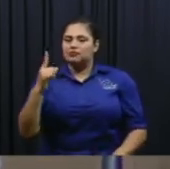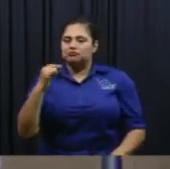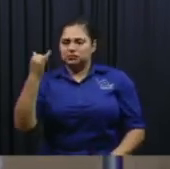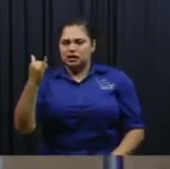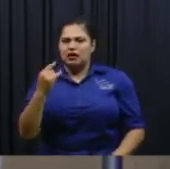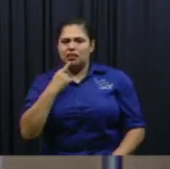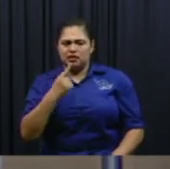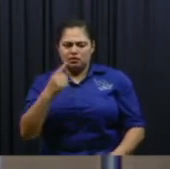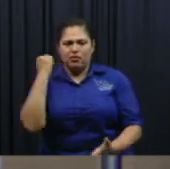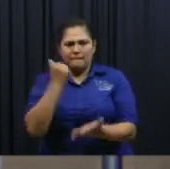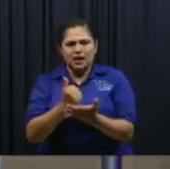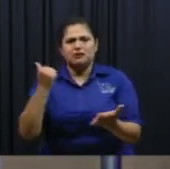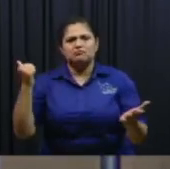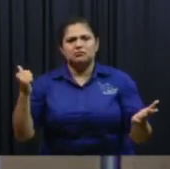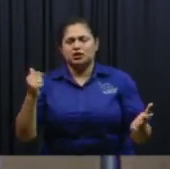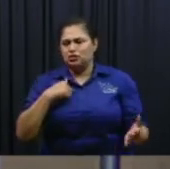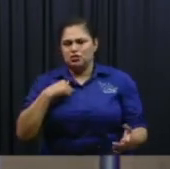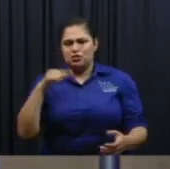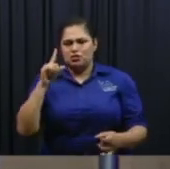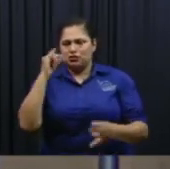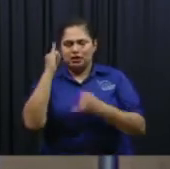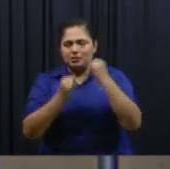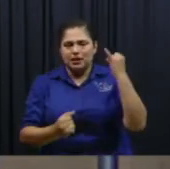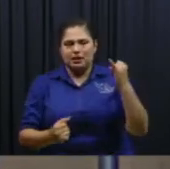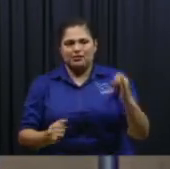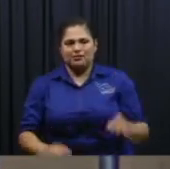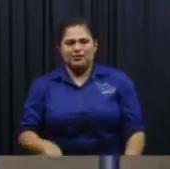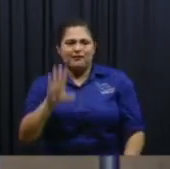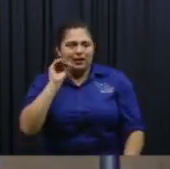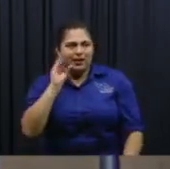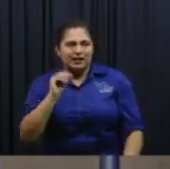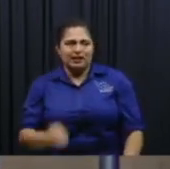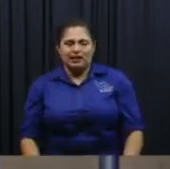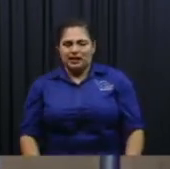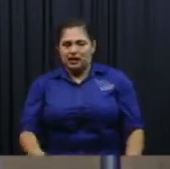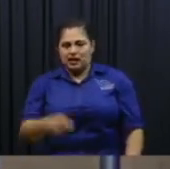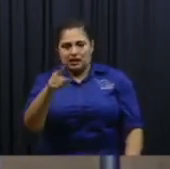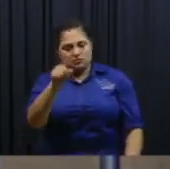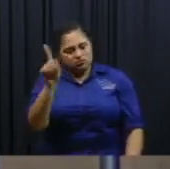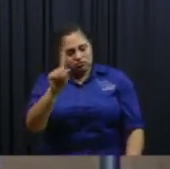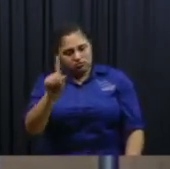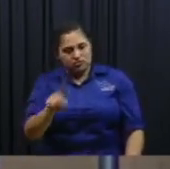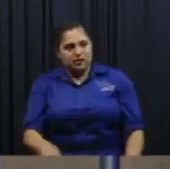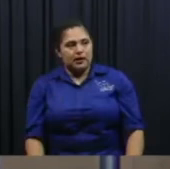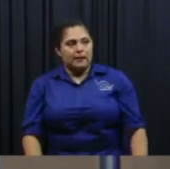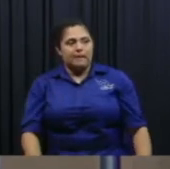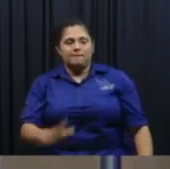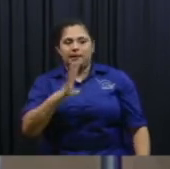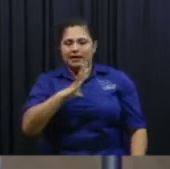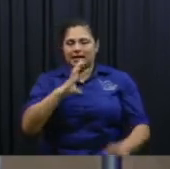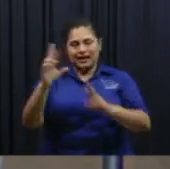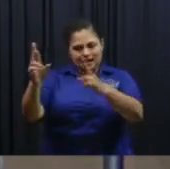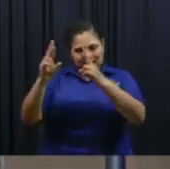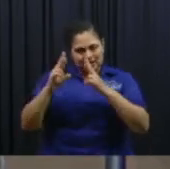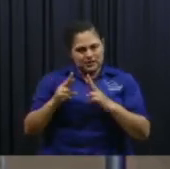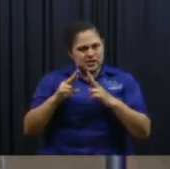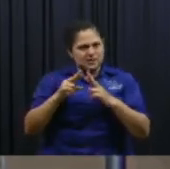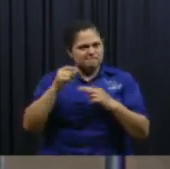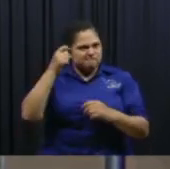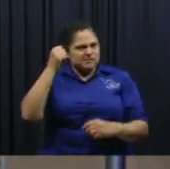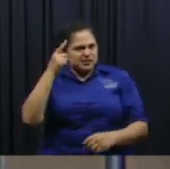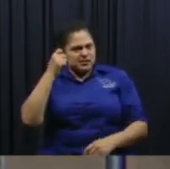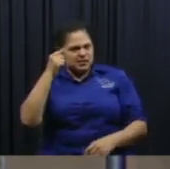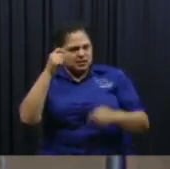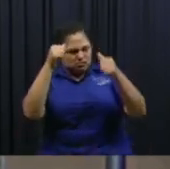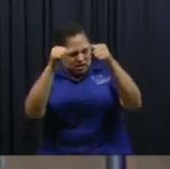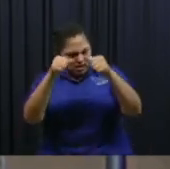me está casaqueando usted me dice sí a todo lo que yo digo así no es la cosa él tendría que recibir asimilarlo y